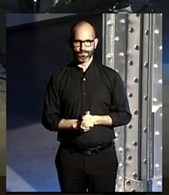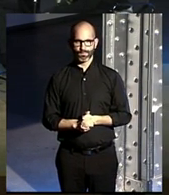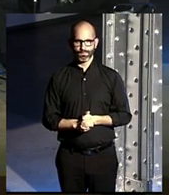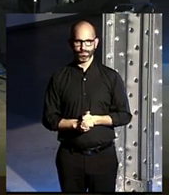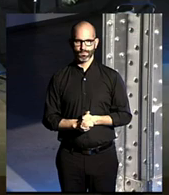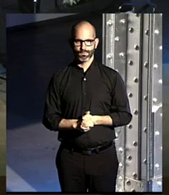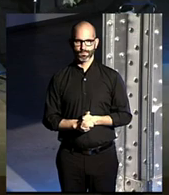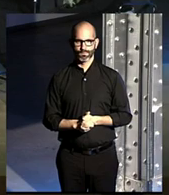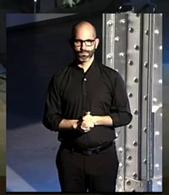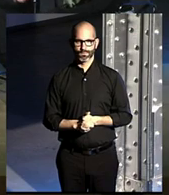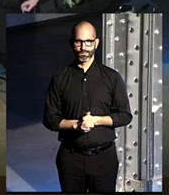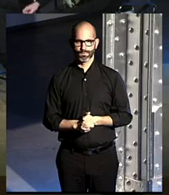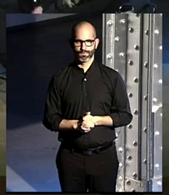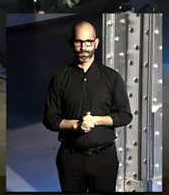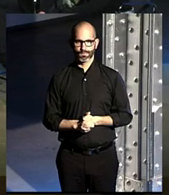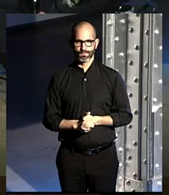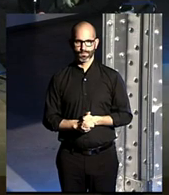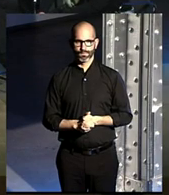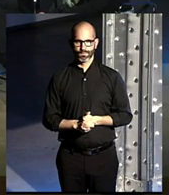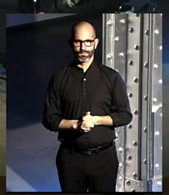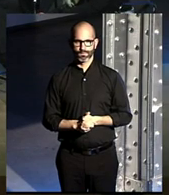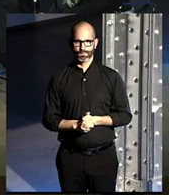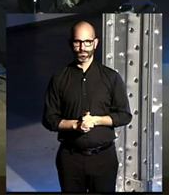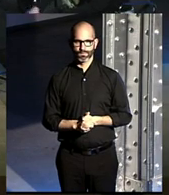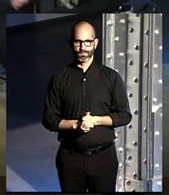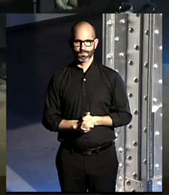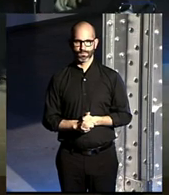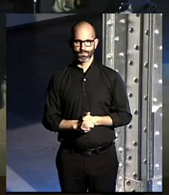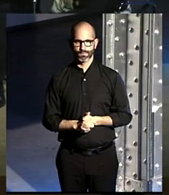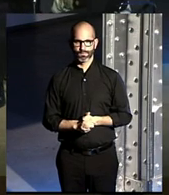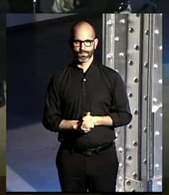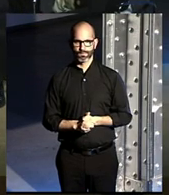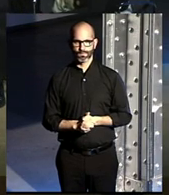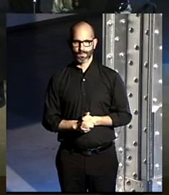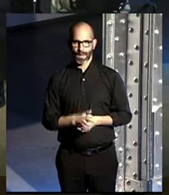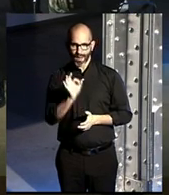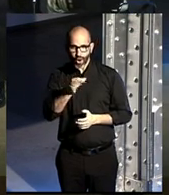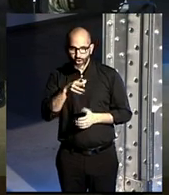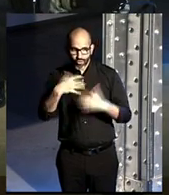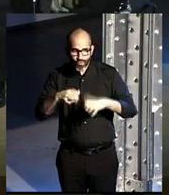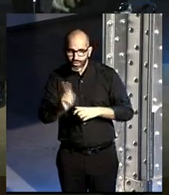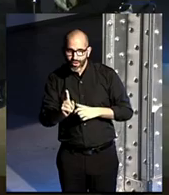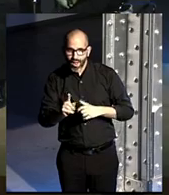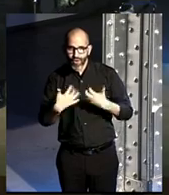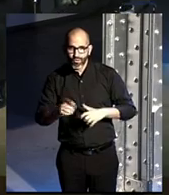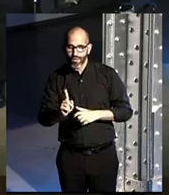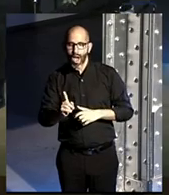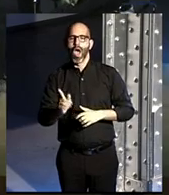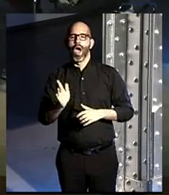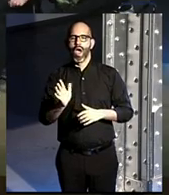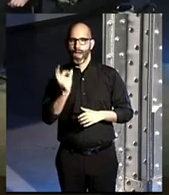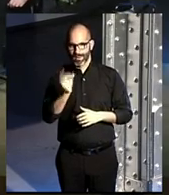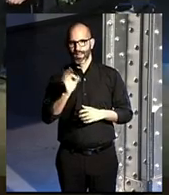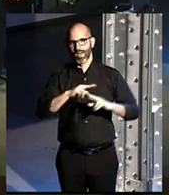the present extrapolating the technology. No, funciona, no funciona. Tú sí. Oh, lo siento, la